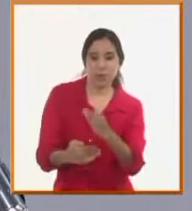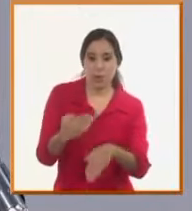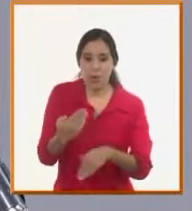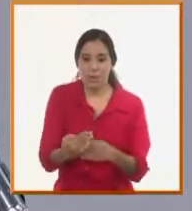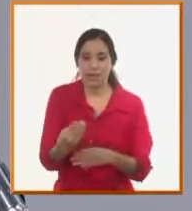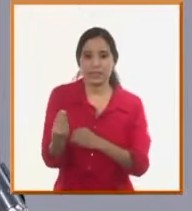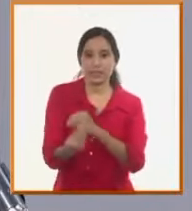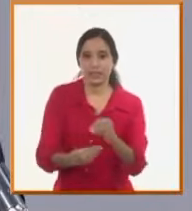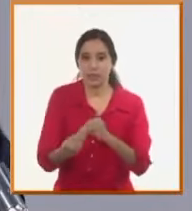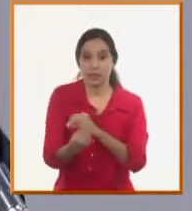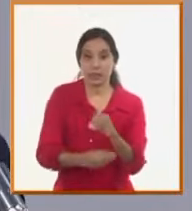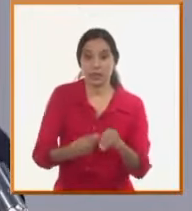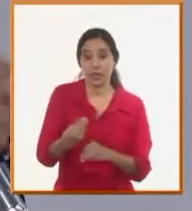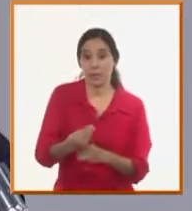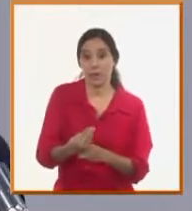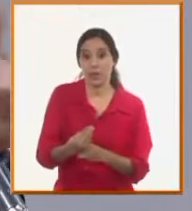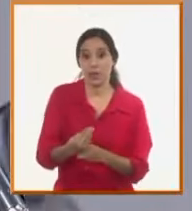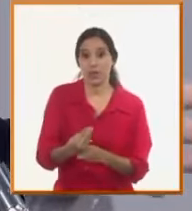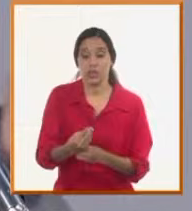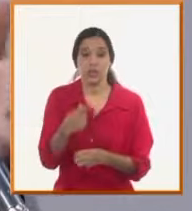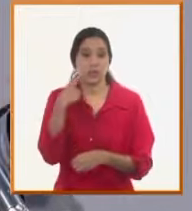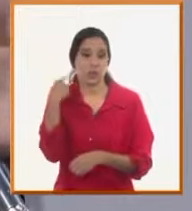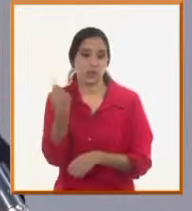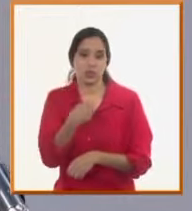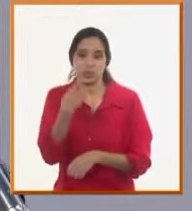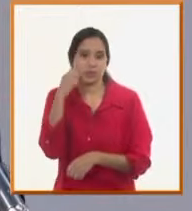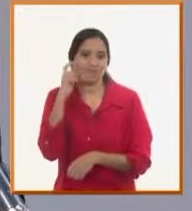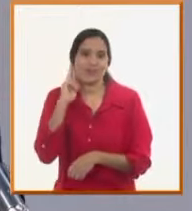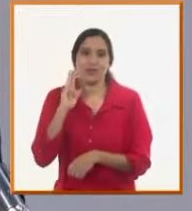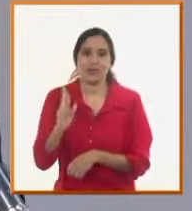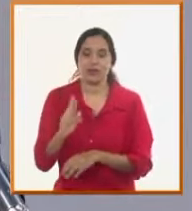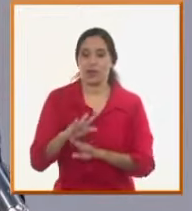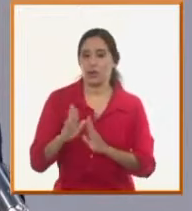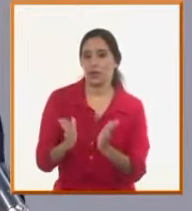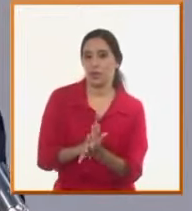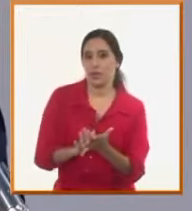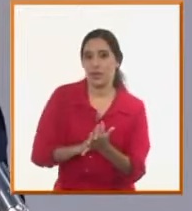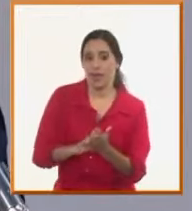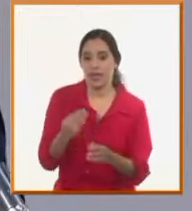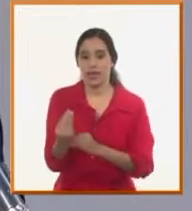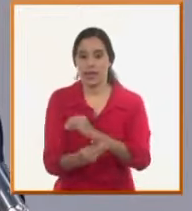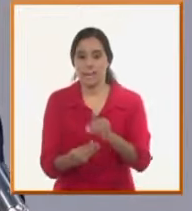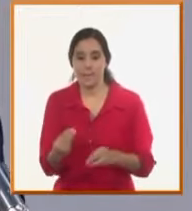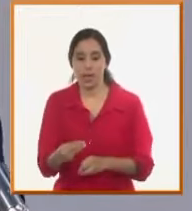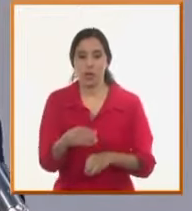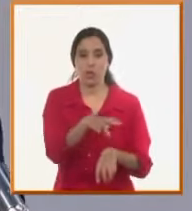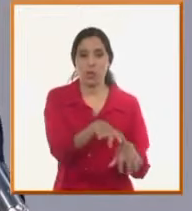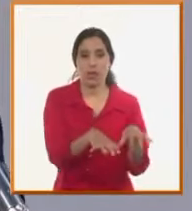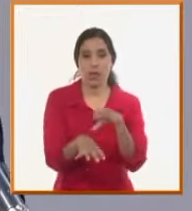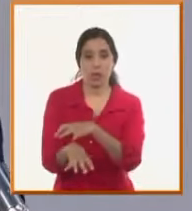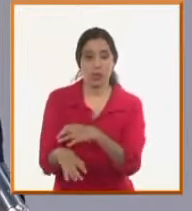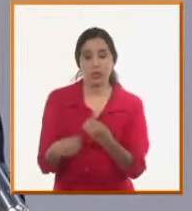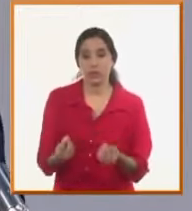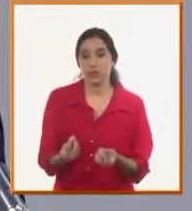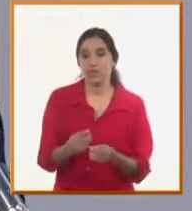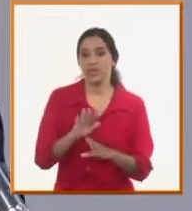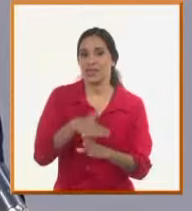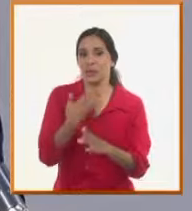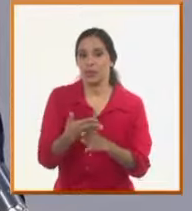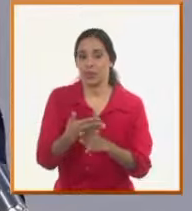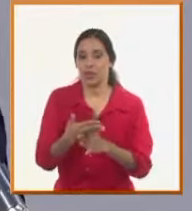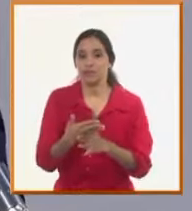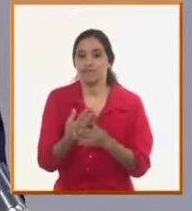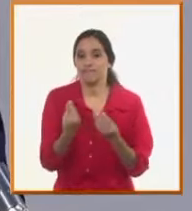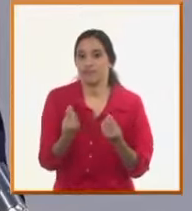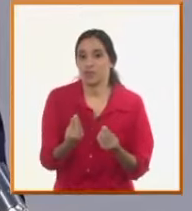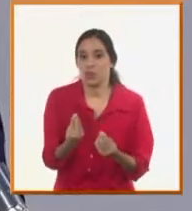veces no nos acordamos en el momento que vamos a trasladarnos de un lado a otro. Y para eso también nosotros, aunque no